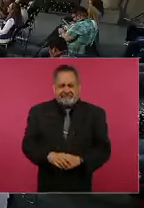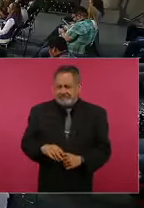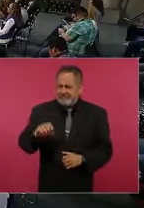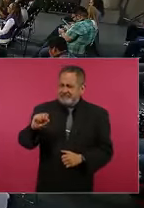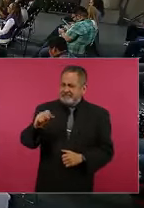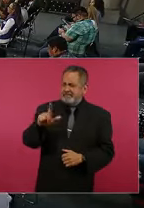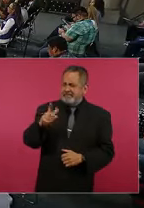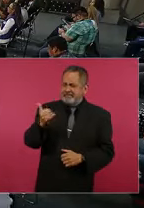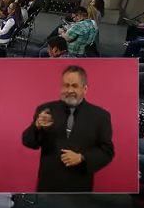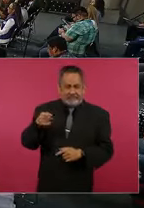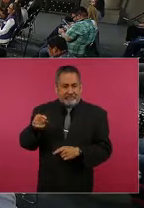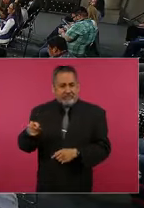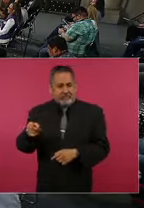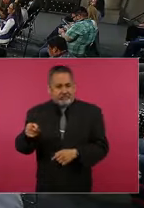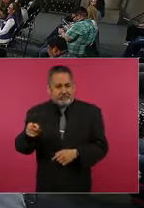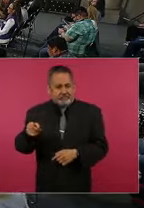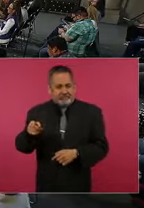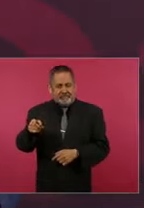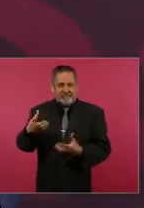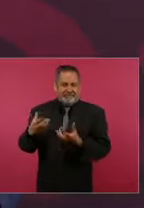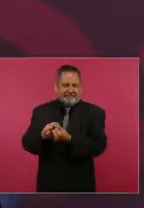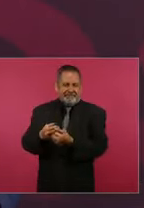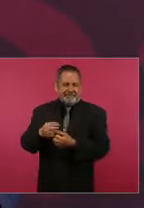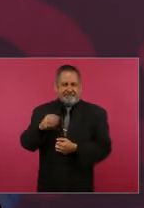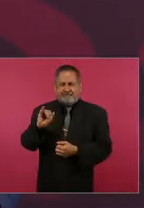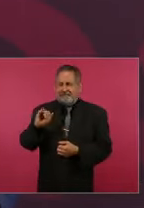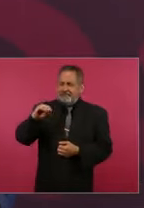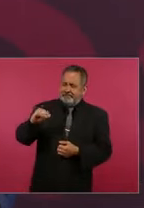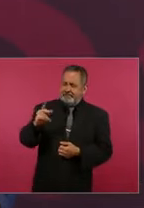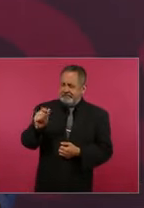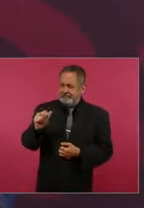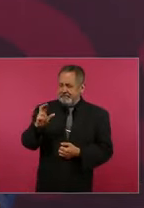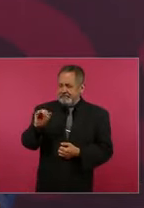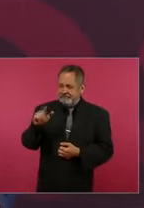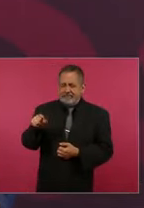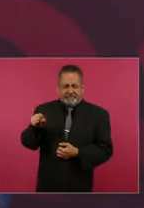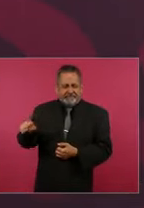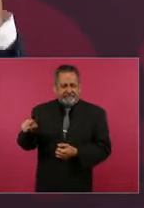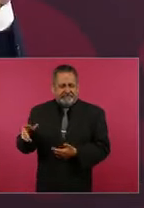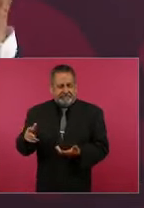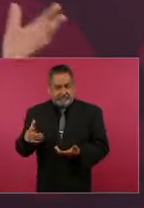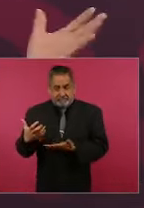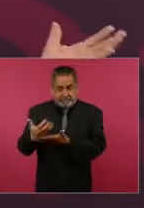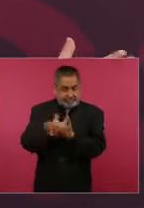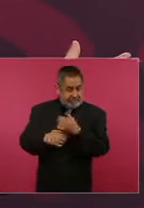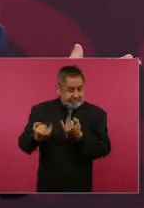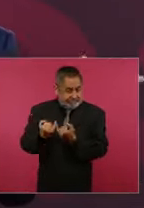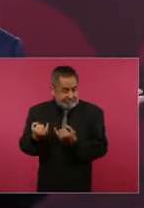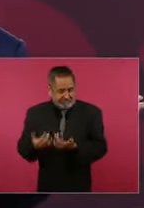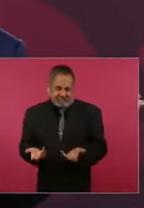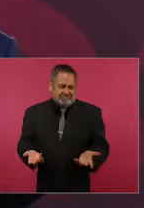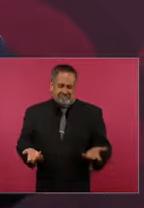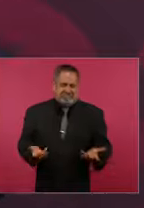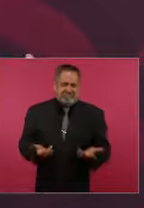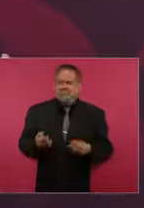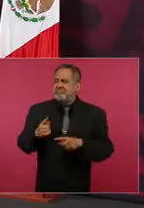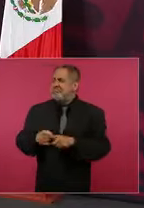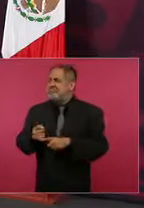Shaira, que es del Imparcial. Entonces, ¿qué periodista